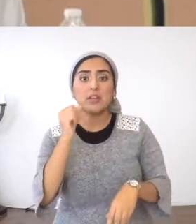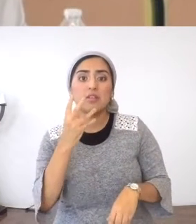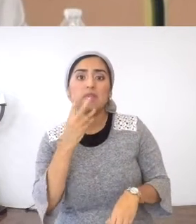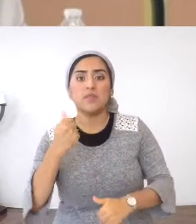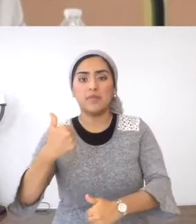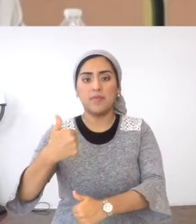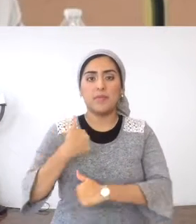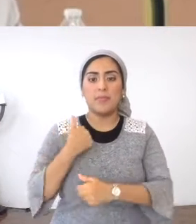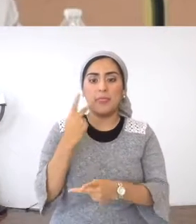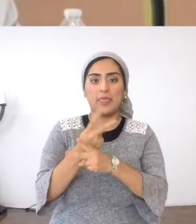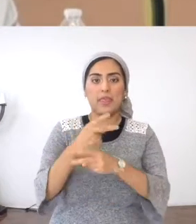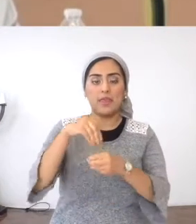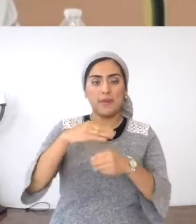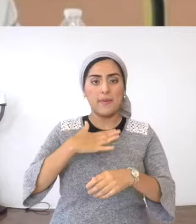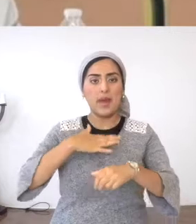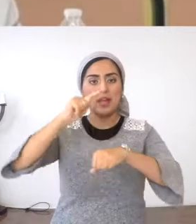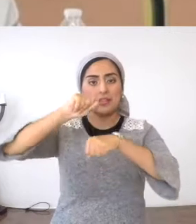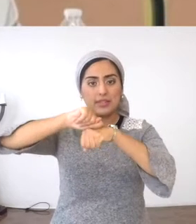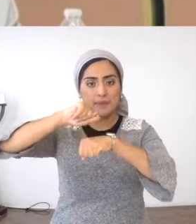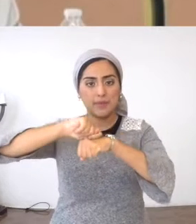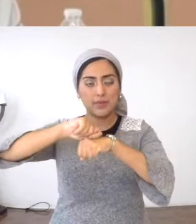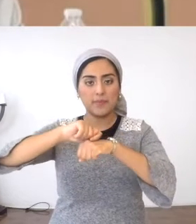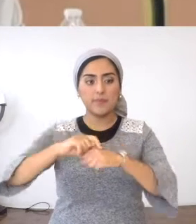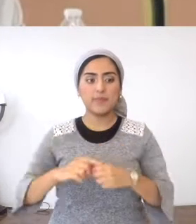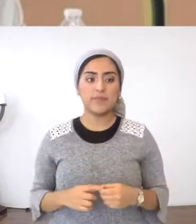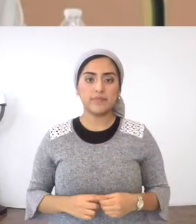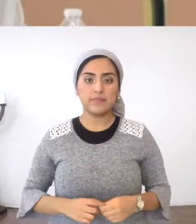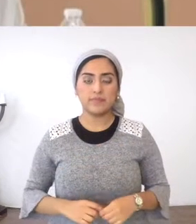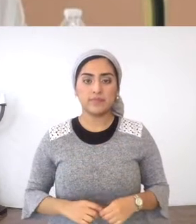extranjeros Como guardas De las ordenanzas En mi Mishkan